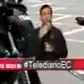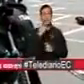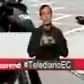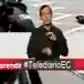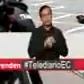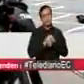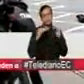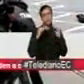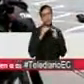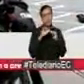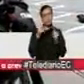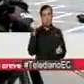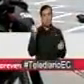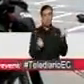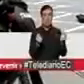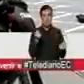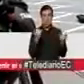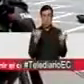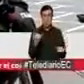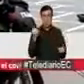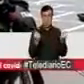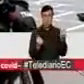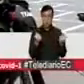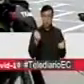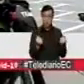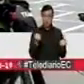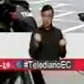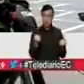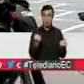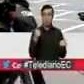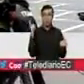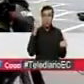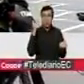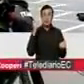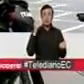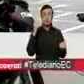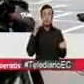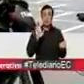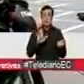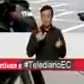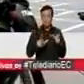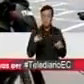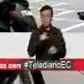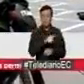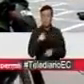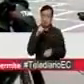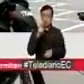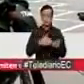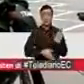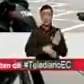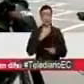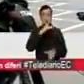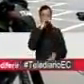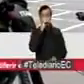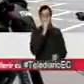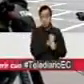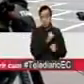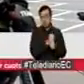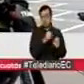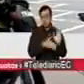casa. Los vehículos que están circulando, obviamente, son aquellos que por necesidades las personas o los conductores tienen que acudir a su